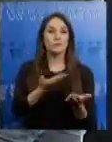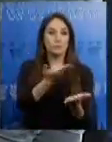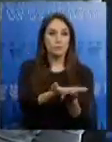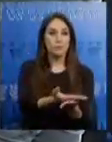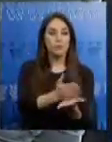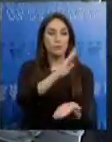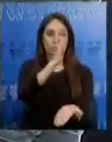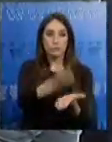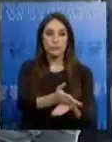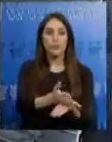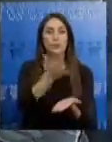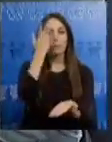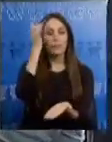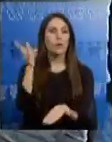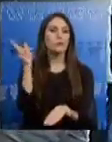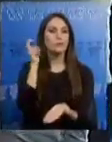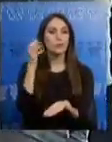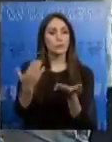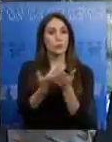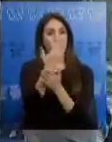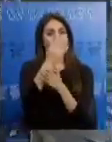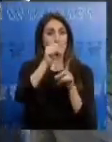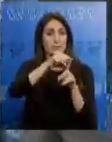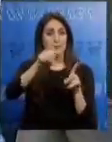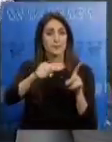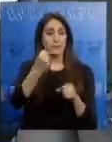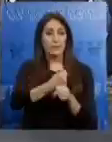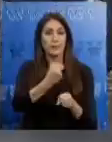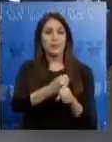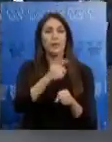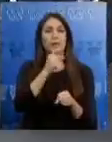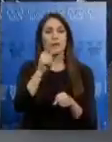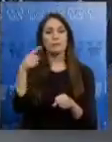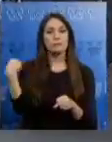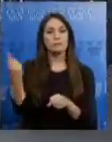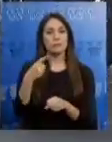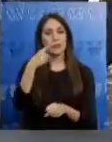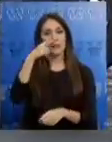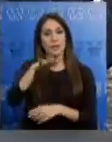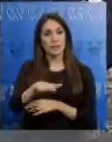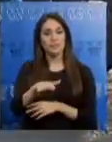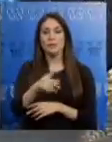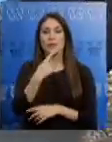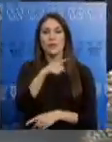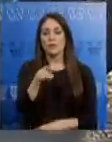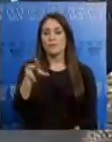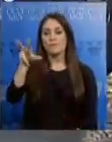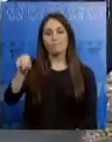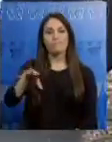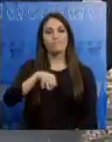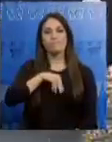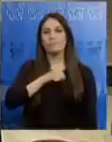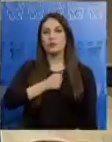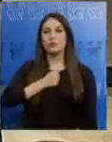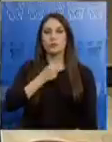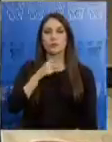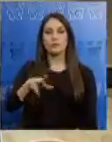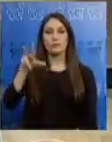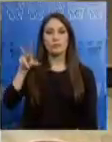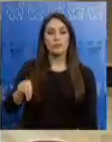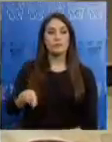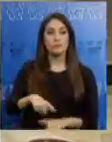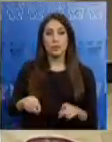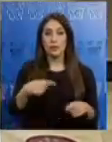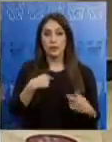por contaminación auditiva hasta implementar un nuevo mecanismo de trabajo por parte de los distribuidores de gas no fue aceptada por el municipio, asegura el